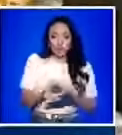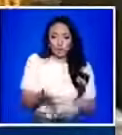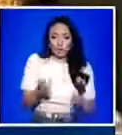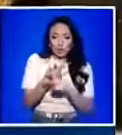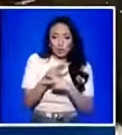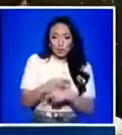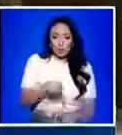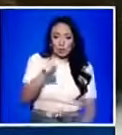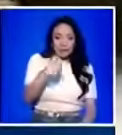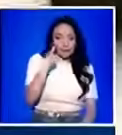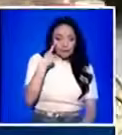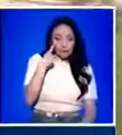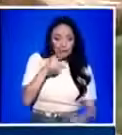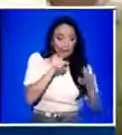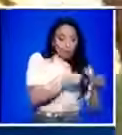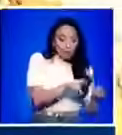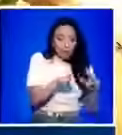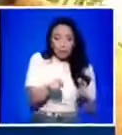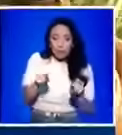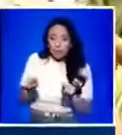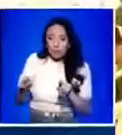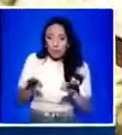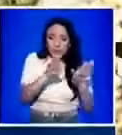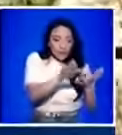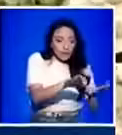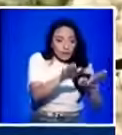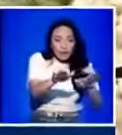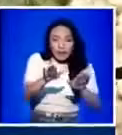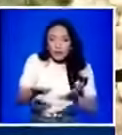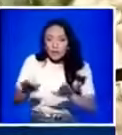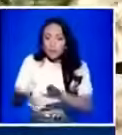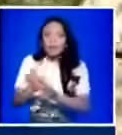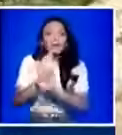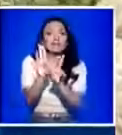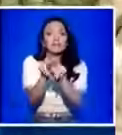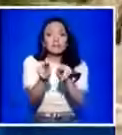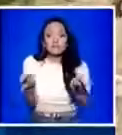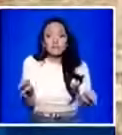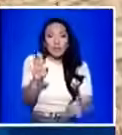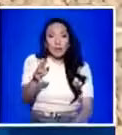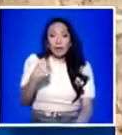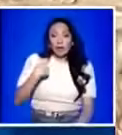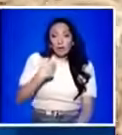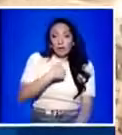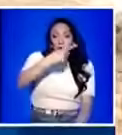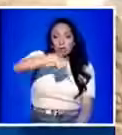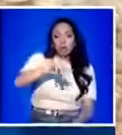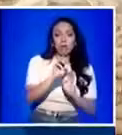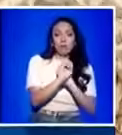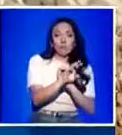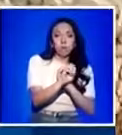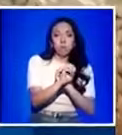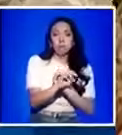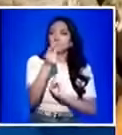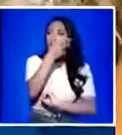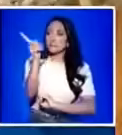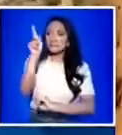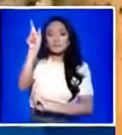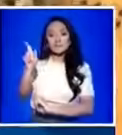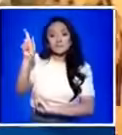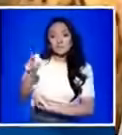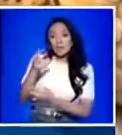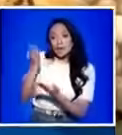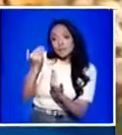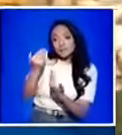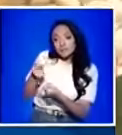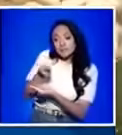aquí puede visibilizar. Todos los ingredientes muy frescos, al igual que estamos promocionando a todos los clientes que nos vengan